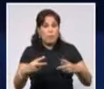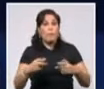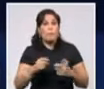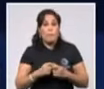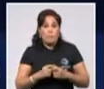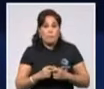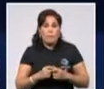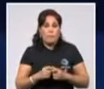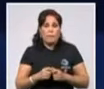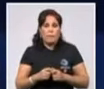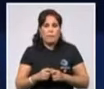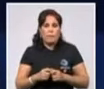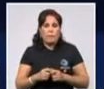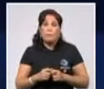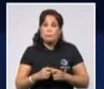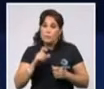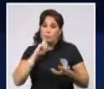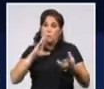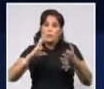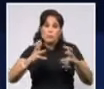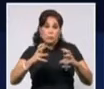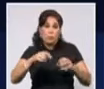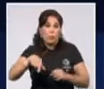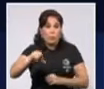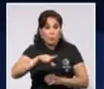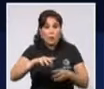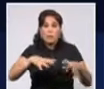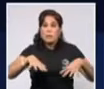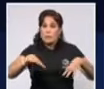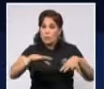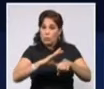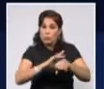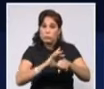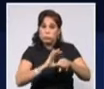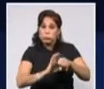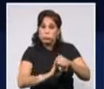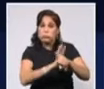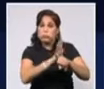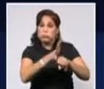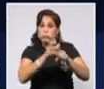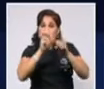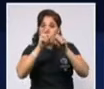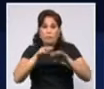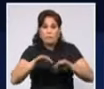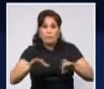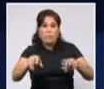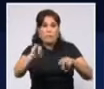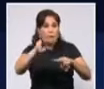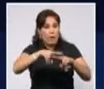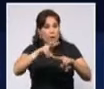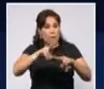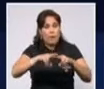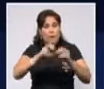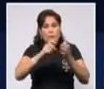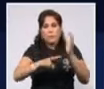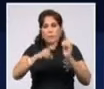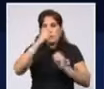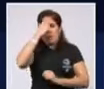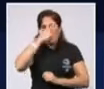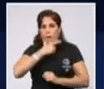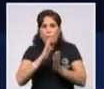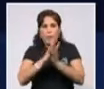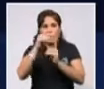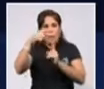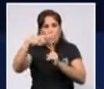con complejidades desde el punto de vista epidemiológico, en La Habana, en Ciego de Ávila, en